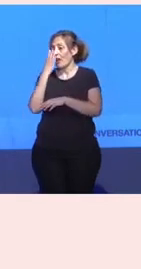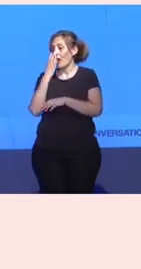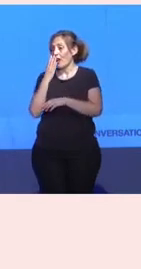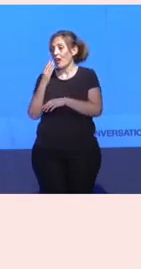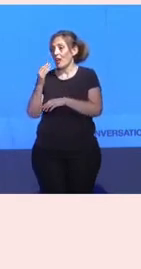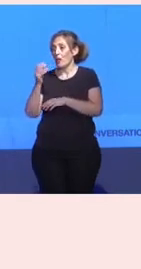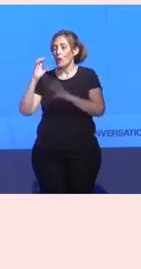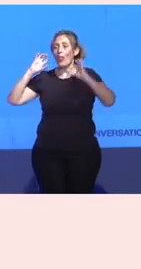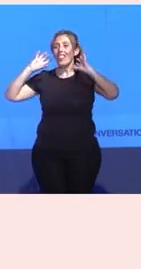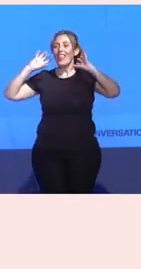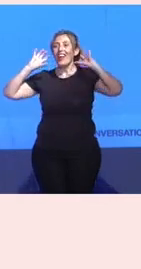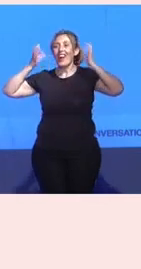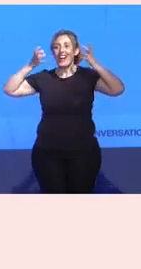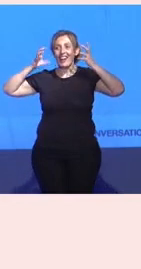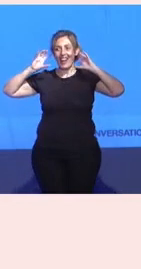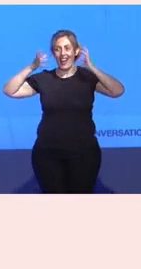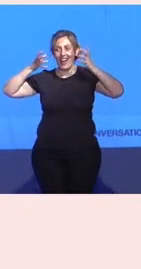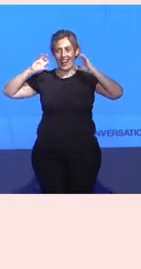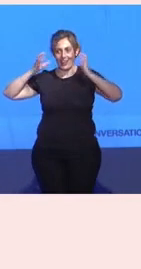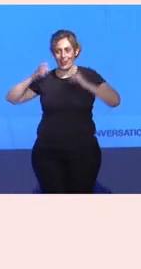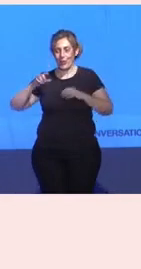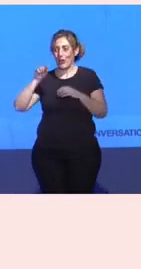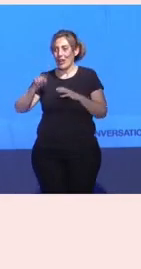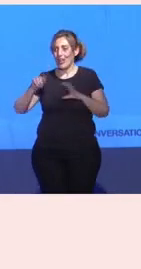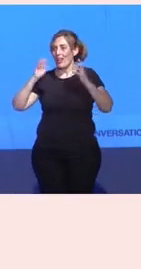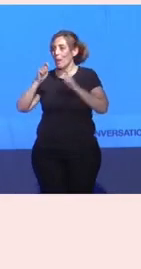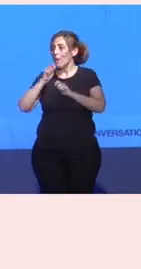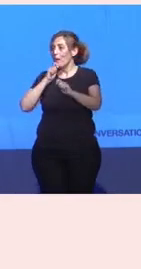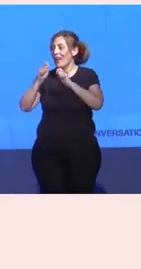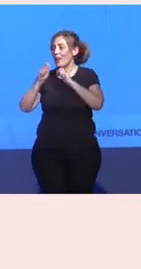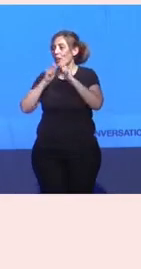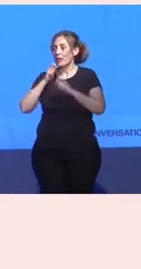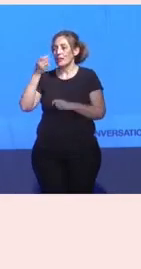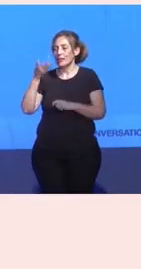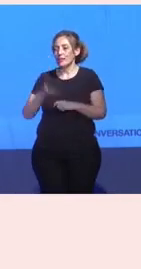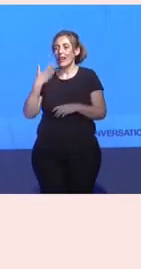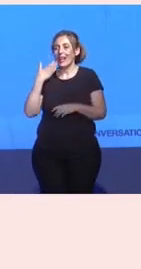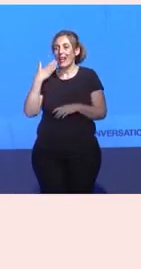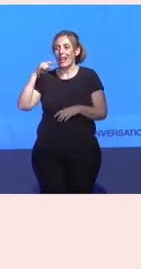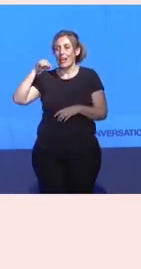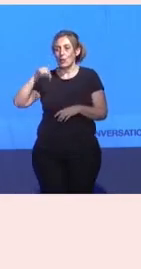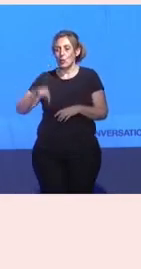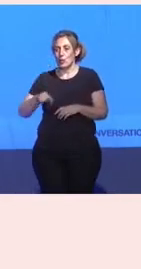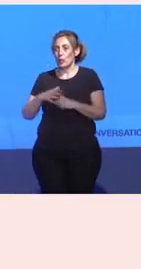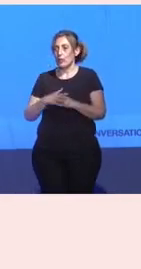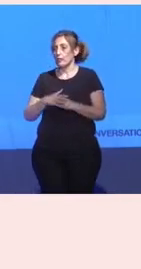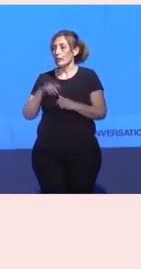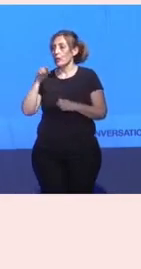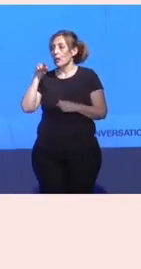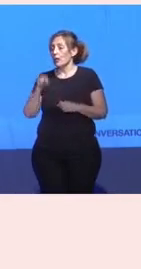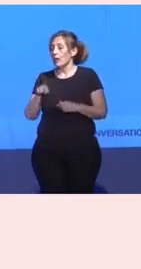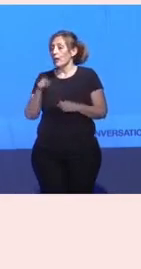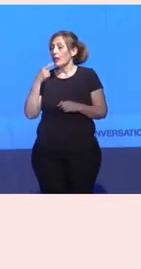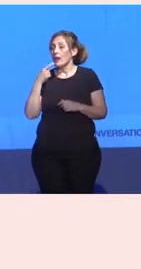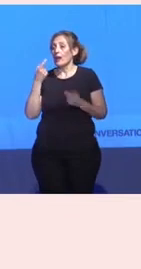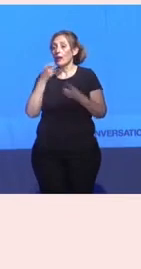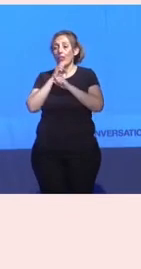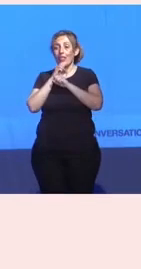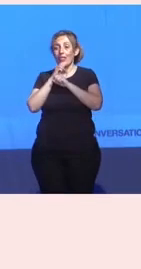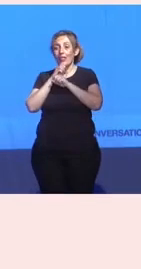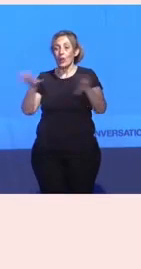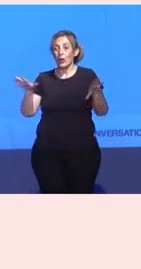la radio eso la llevó a ser una de las grandes periodista que tenemos en canal Sur su mayor legado en divulgación